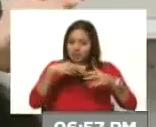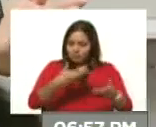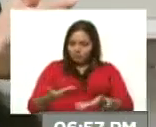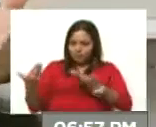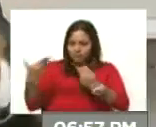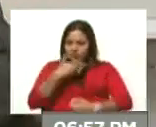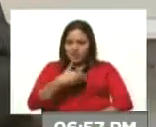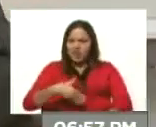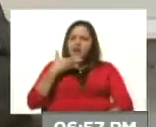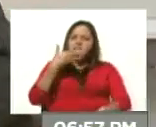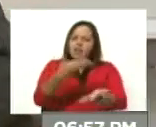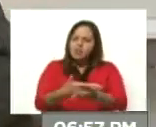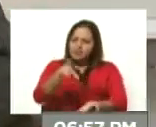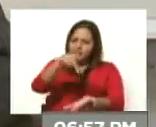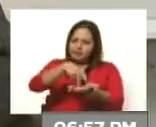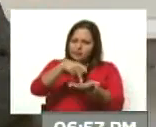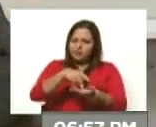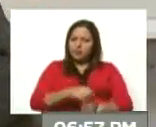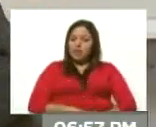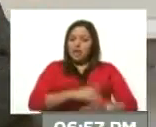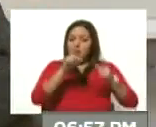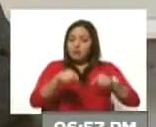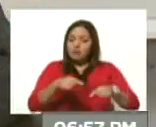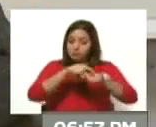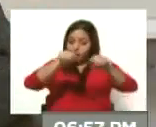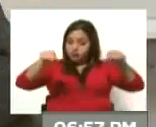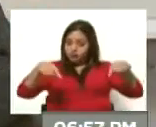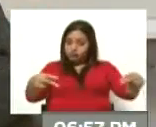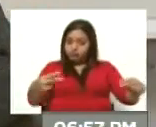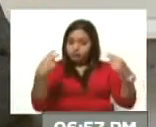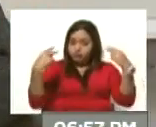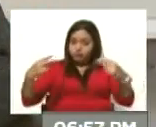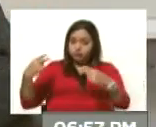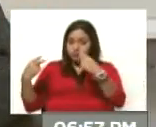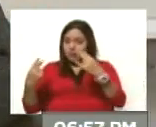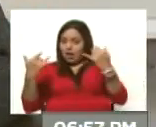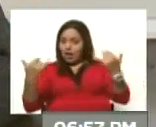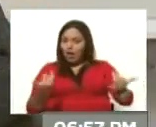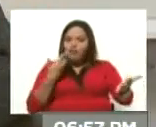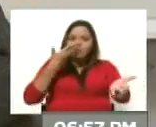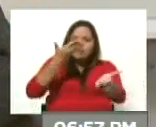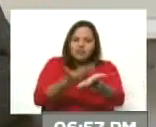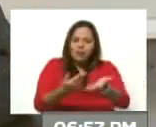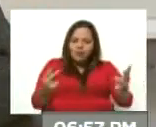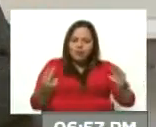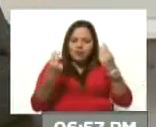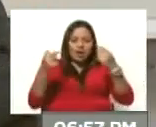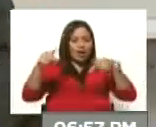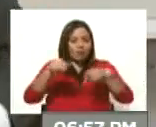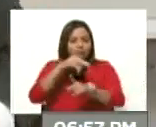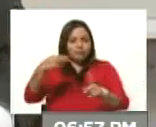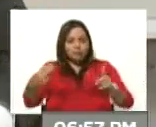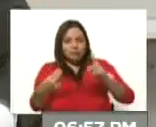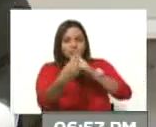es agradecidos por su participación y también a todos ustedes que muy amablemente nos han sentido usados en nuestro programa 360